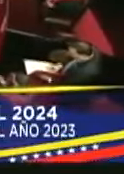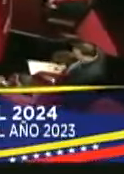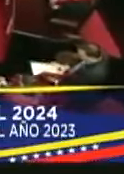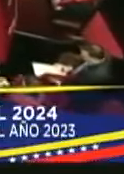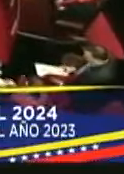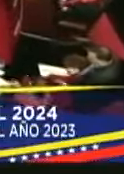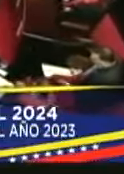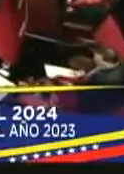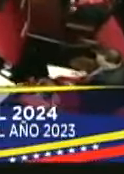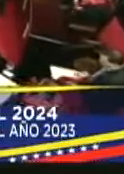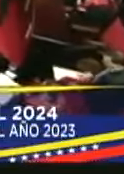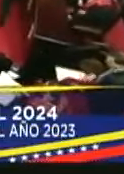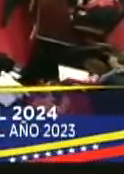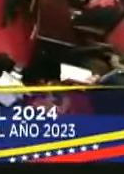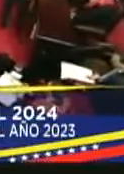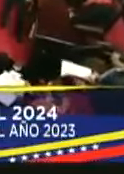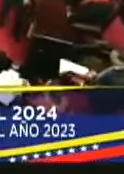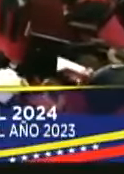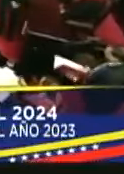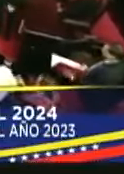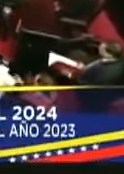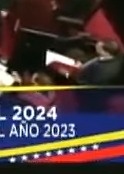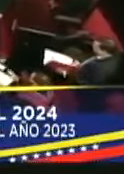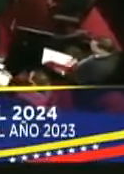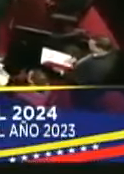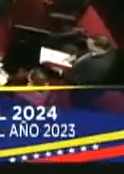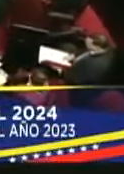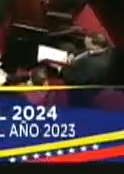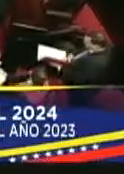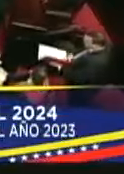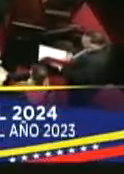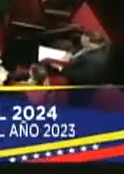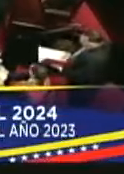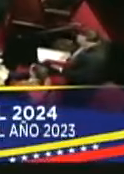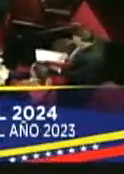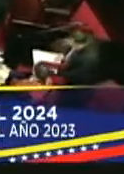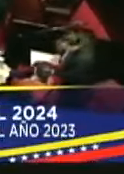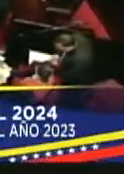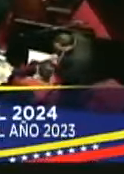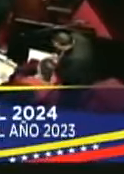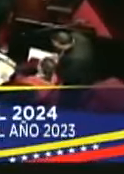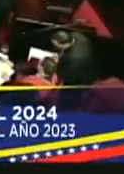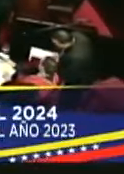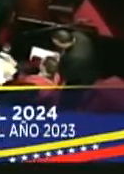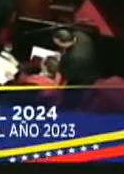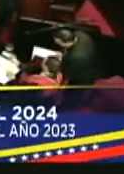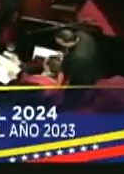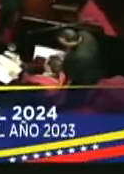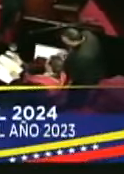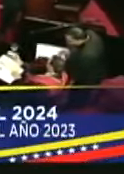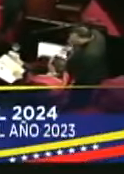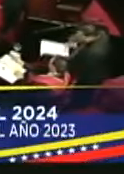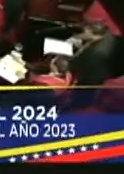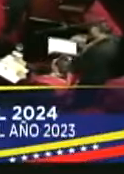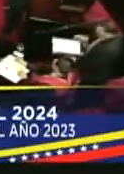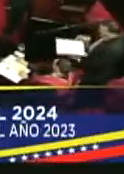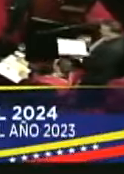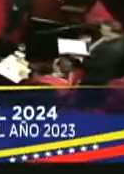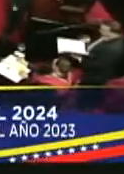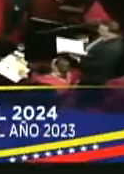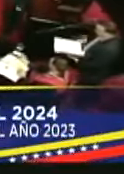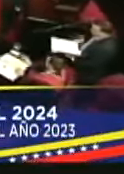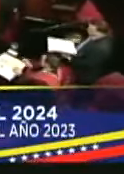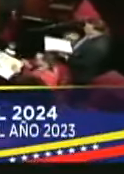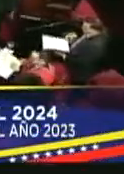el poder popular. Este año debería ser un plan conjunto con vecinos, con la Asamblea Nacional y con el Tribunal Supremo de Justicia.